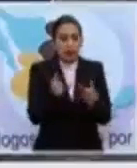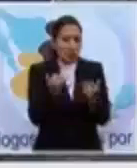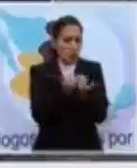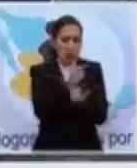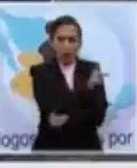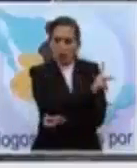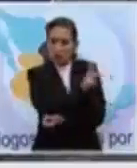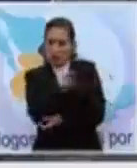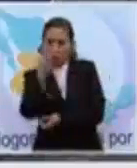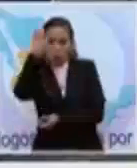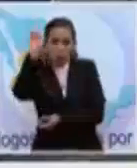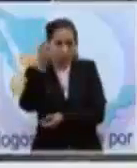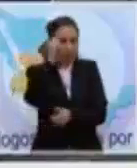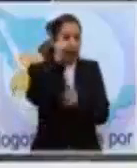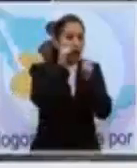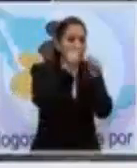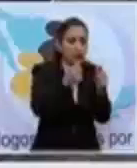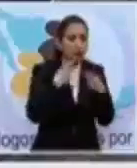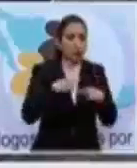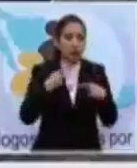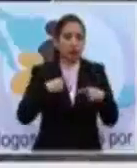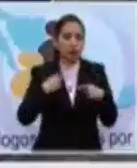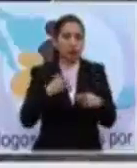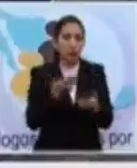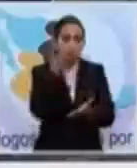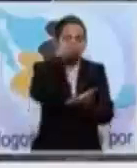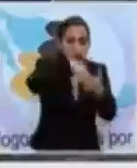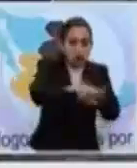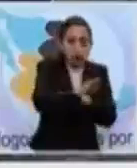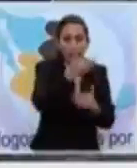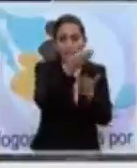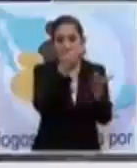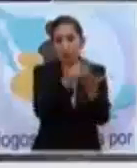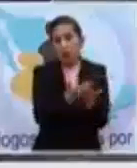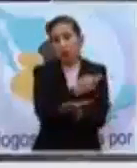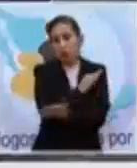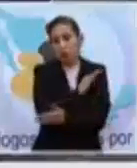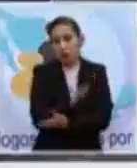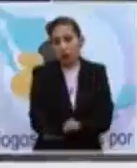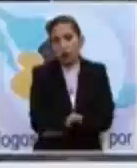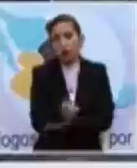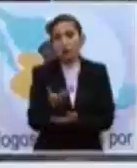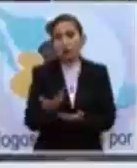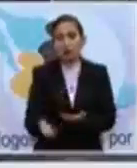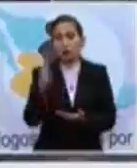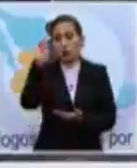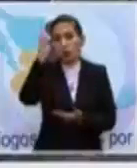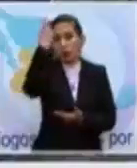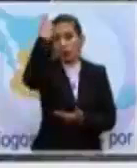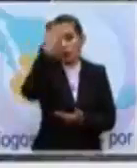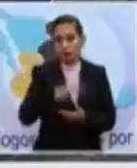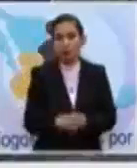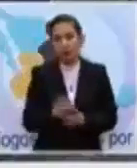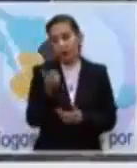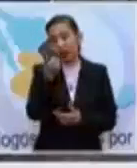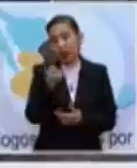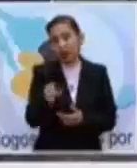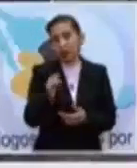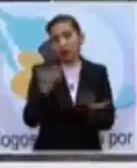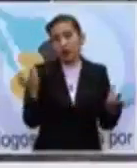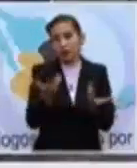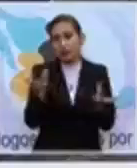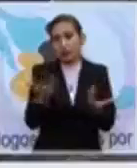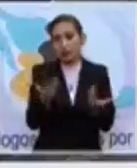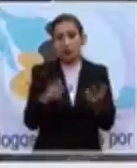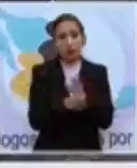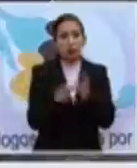equidad universal en la atención de las personas que reciben el servicio, y entonces pudiéramos estar hablando de una universalidad. Hacia esto hemos estado caminando